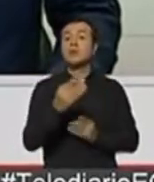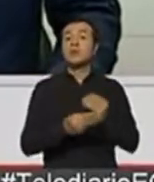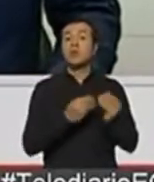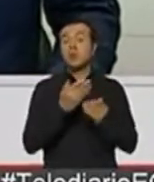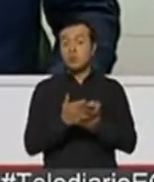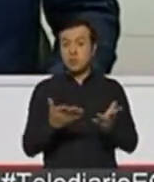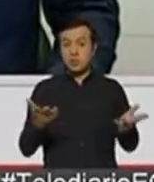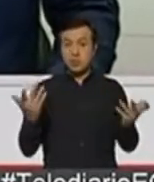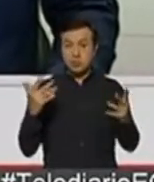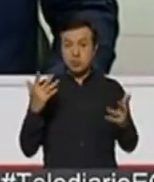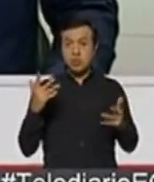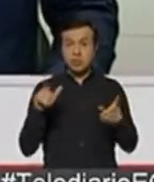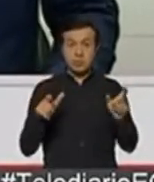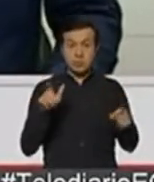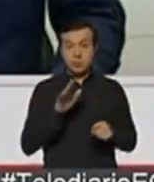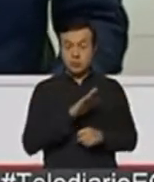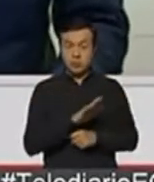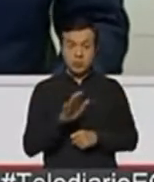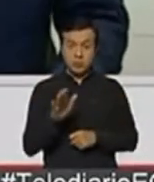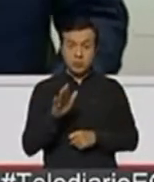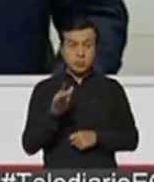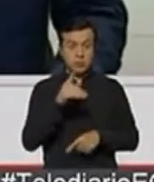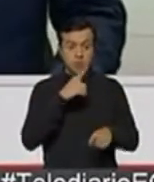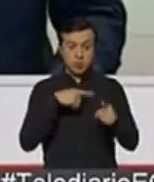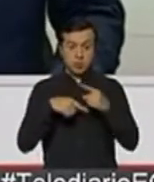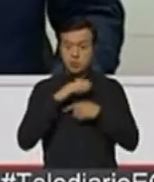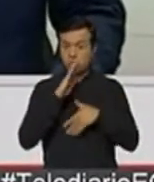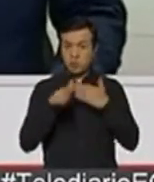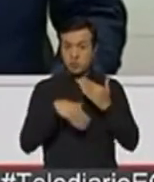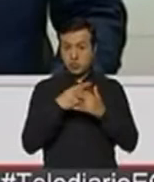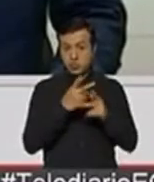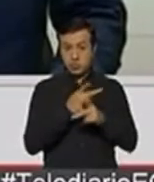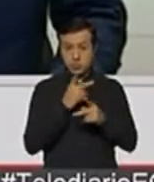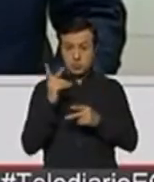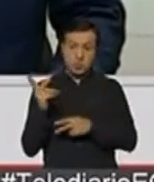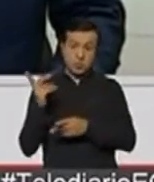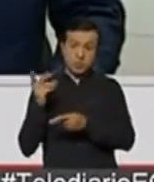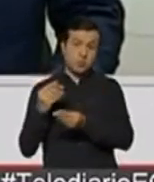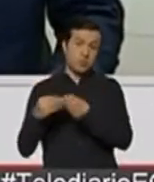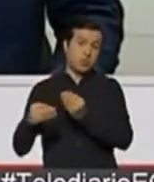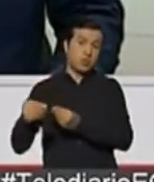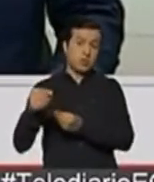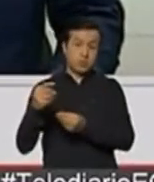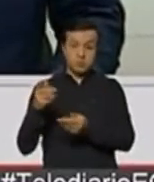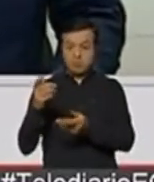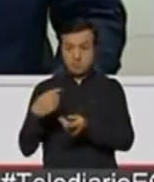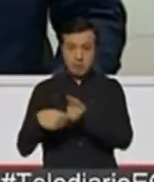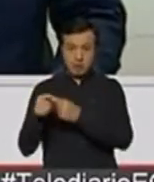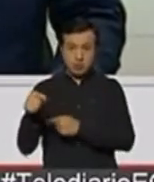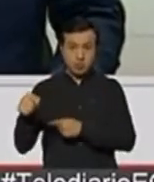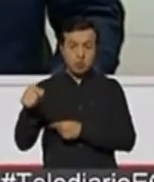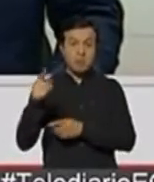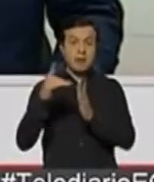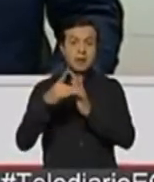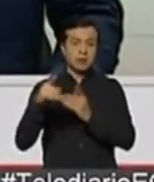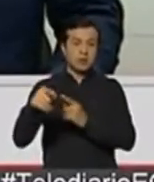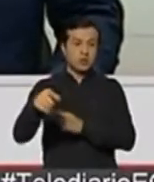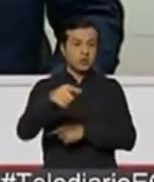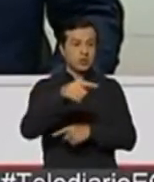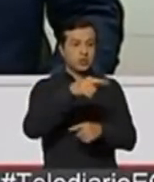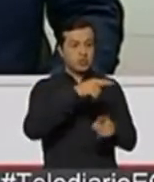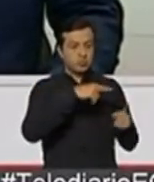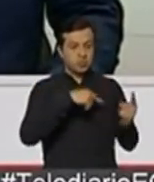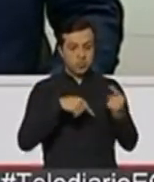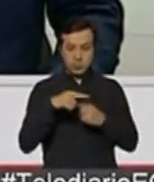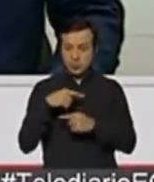producto también llega a manos del consumidor y cómo regresa en toda la cadena. Estos principios de economía circular en el tema del plástico es lo que en el mundo en este